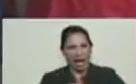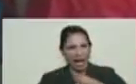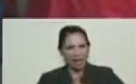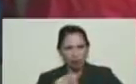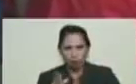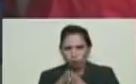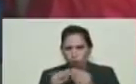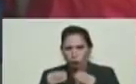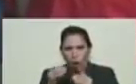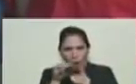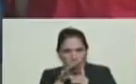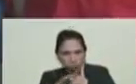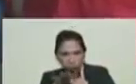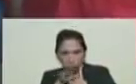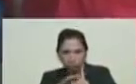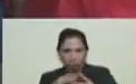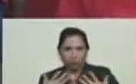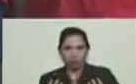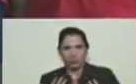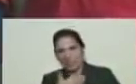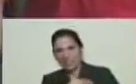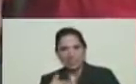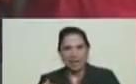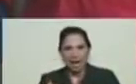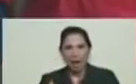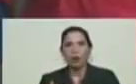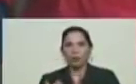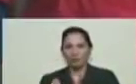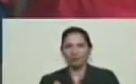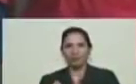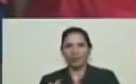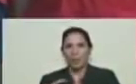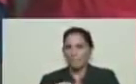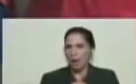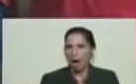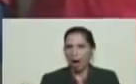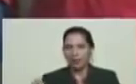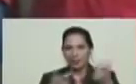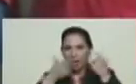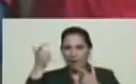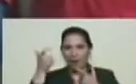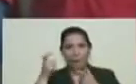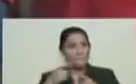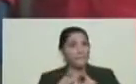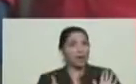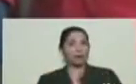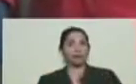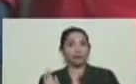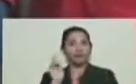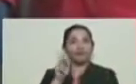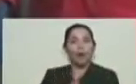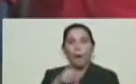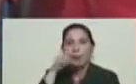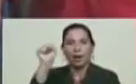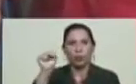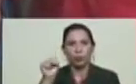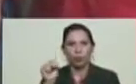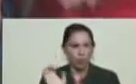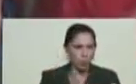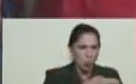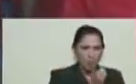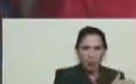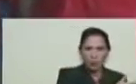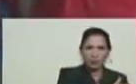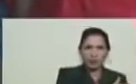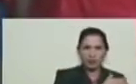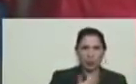hicieron por destronar al comandante Chávez. Y llegó Maduro y han hecho todo lo posible, no han podido